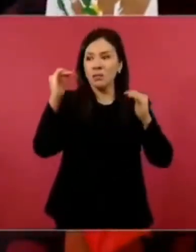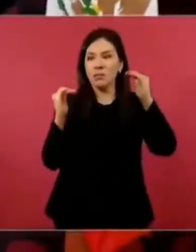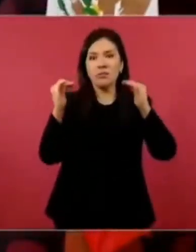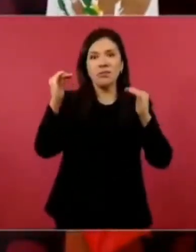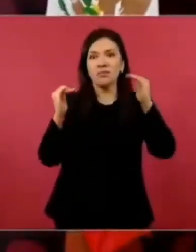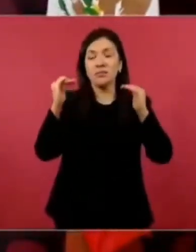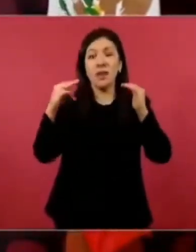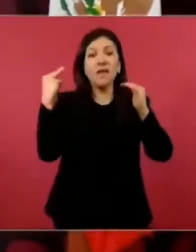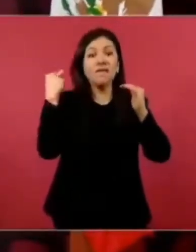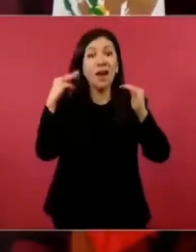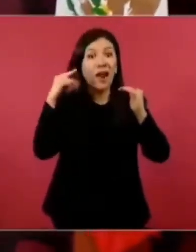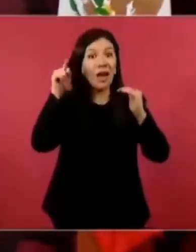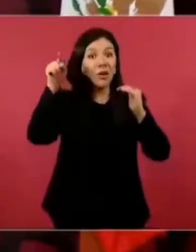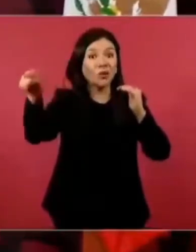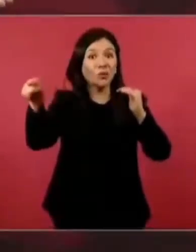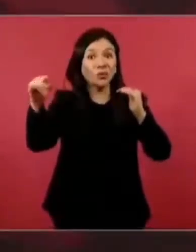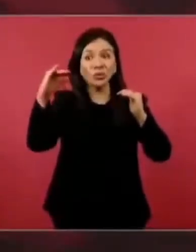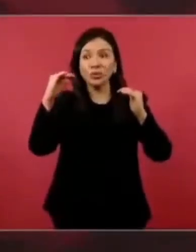Veracruz,